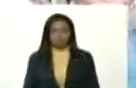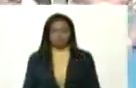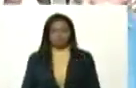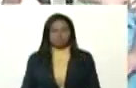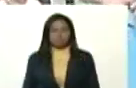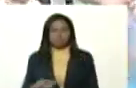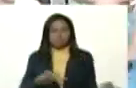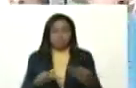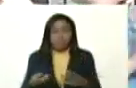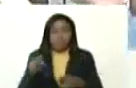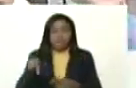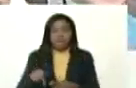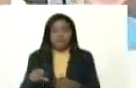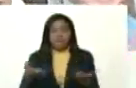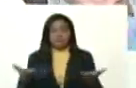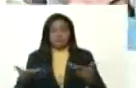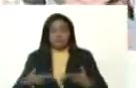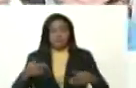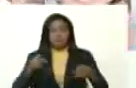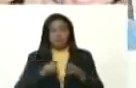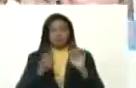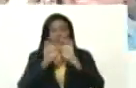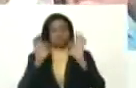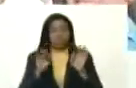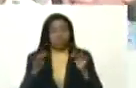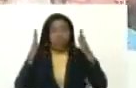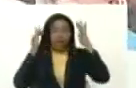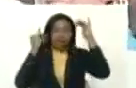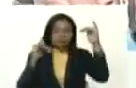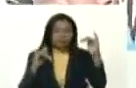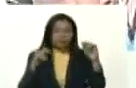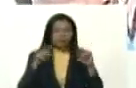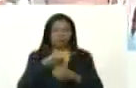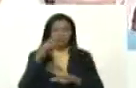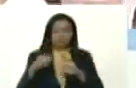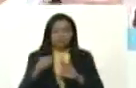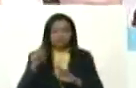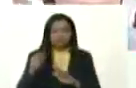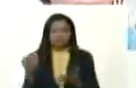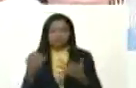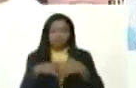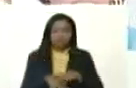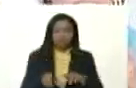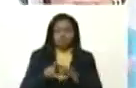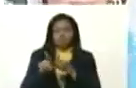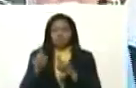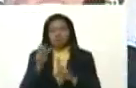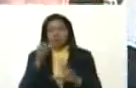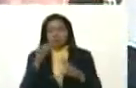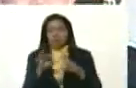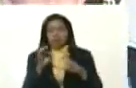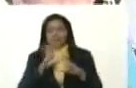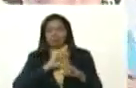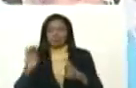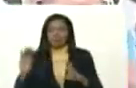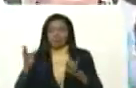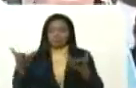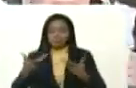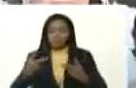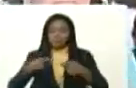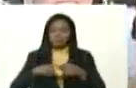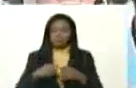a recibir la consulta, la atención, sino que también a través del el carnet de la patria reciben